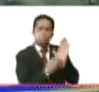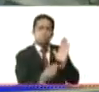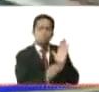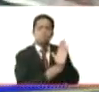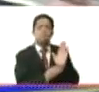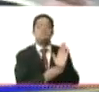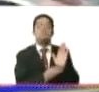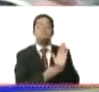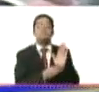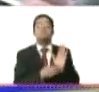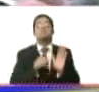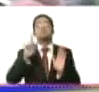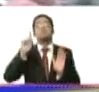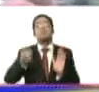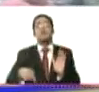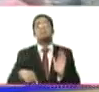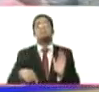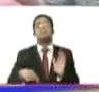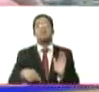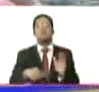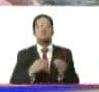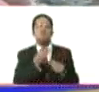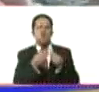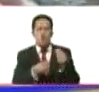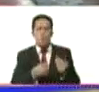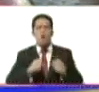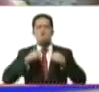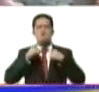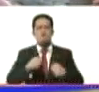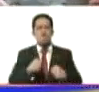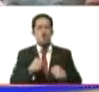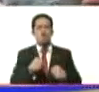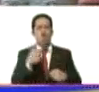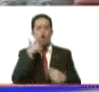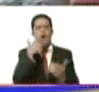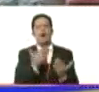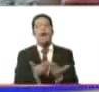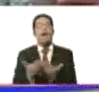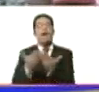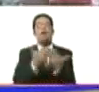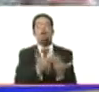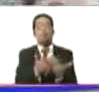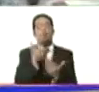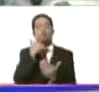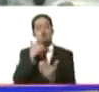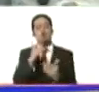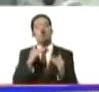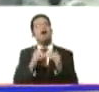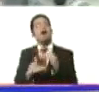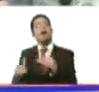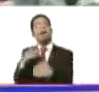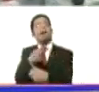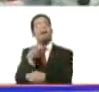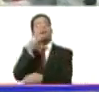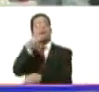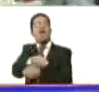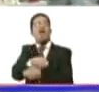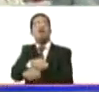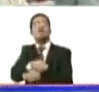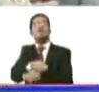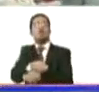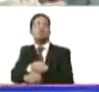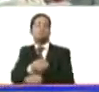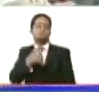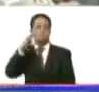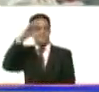fortaleció todo lo que es la carrera militar, todo lo que son los grados, la jerarquía. En el campo de la Armada,